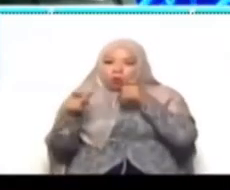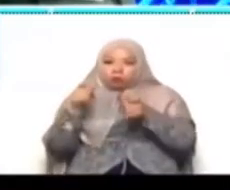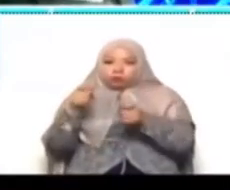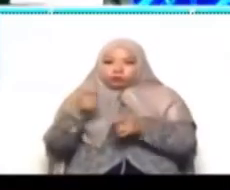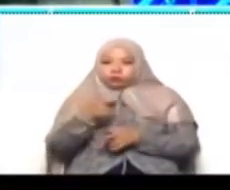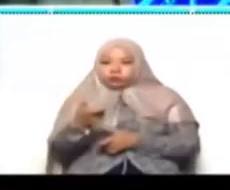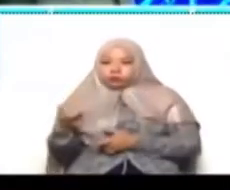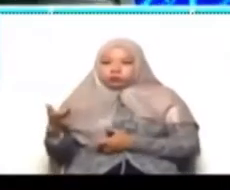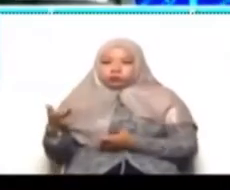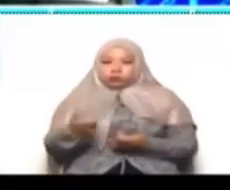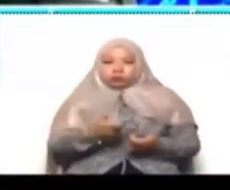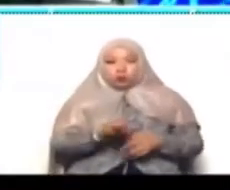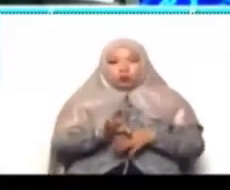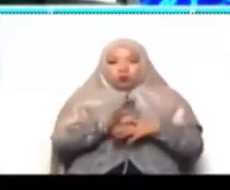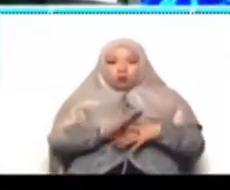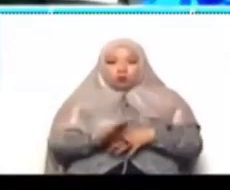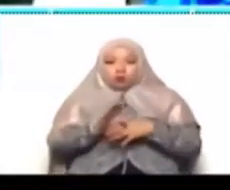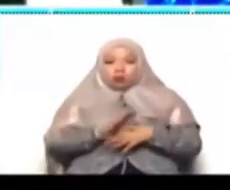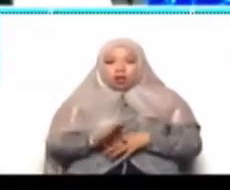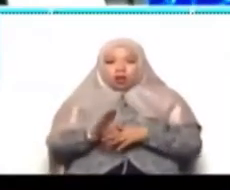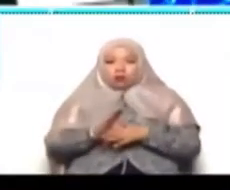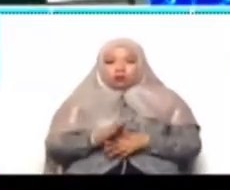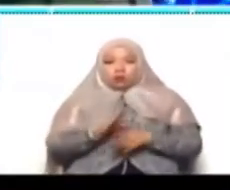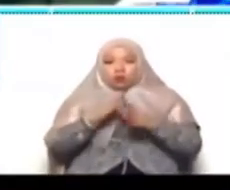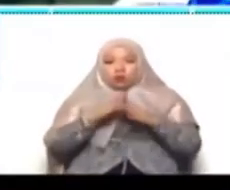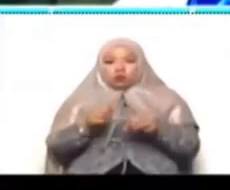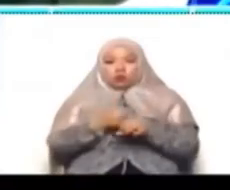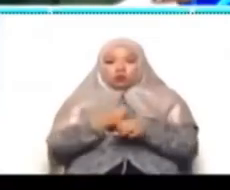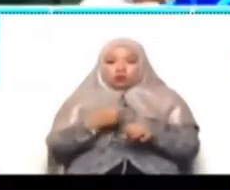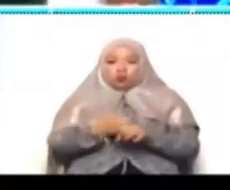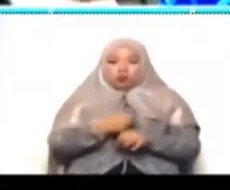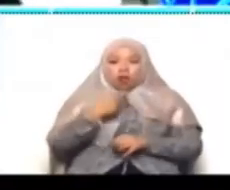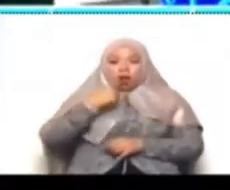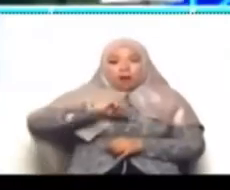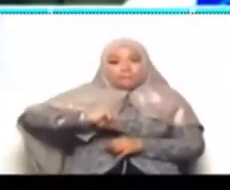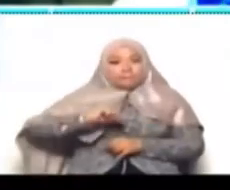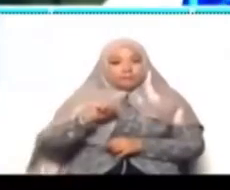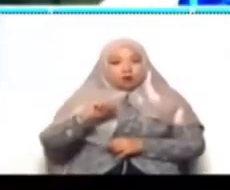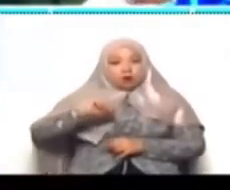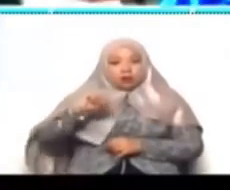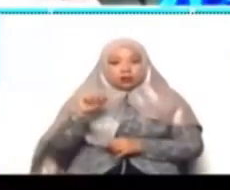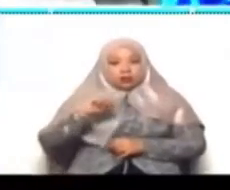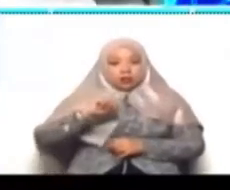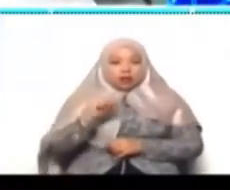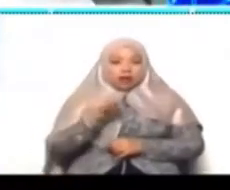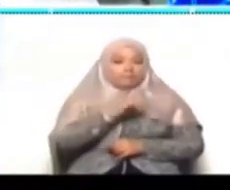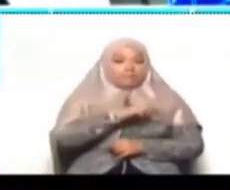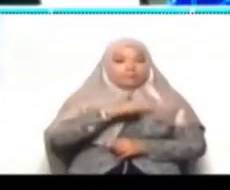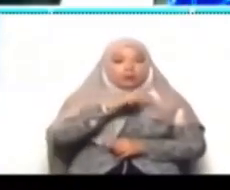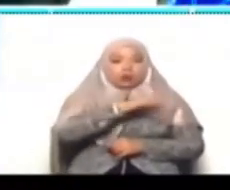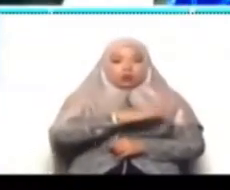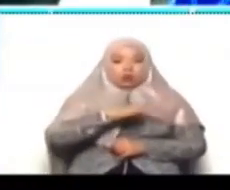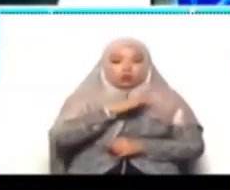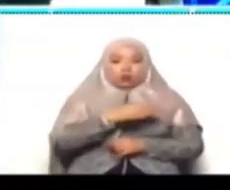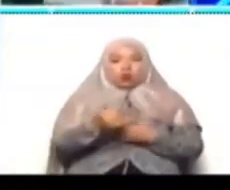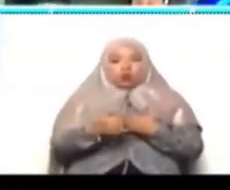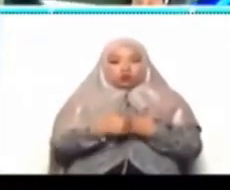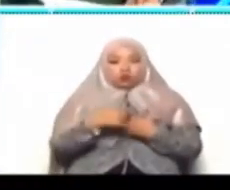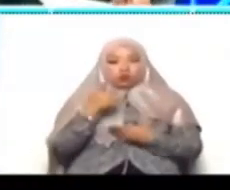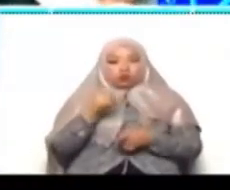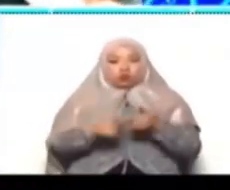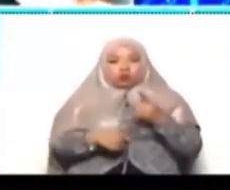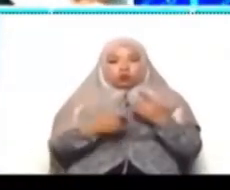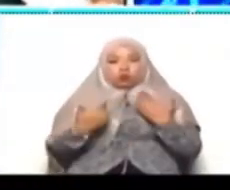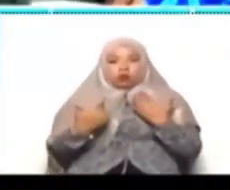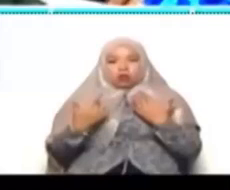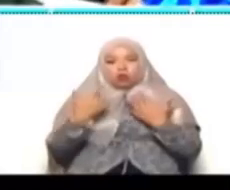patrullaje, cuidado a todos los organismos policiales de seguridad, inteligencia, contrainteligencia, pero sobre